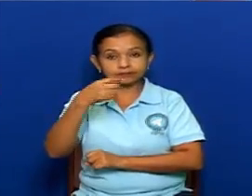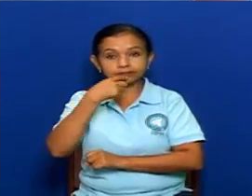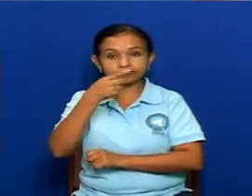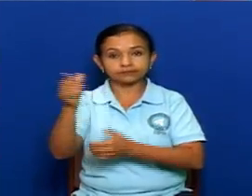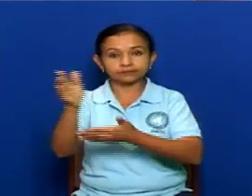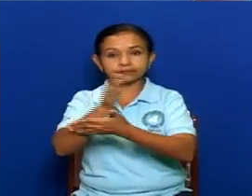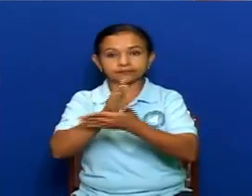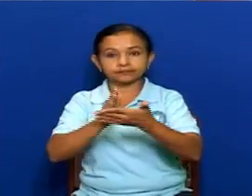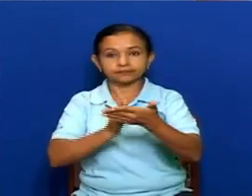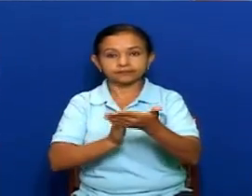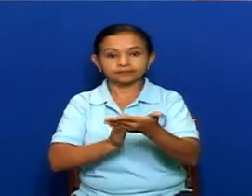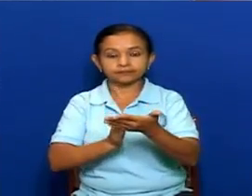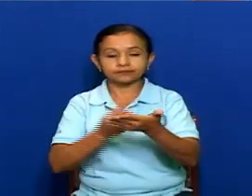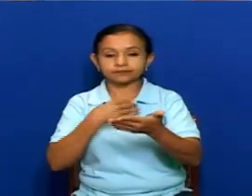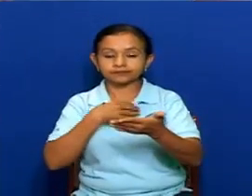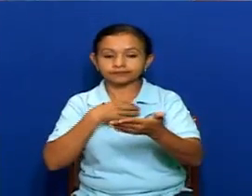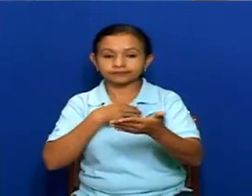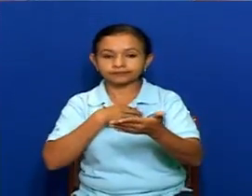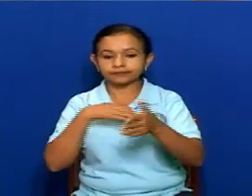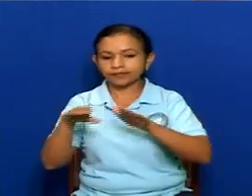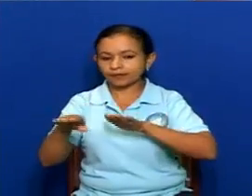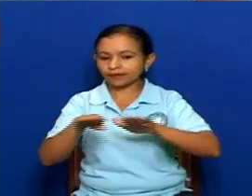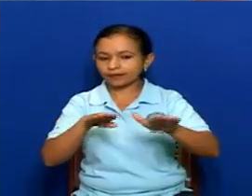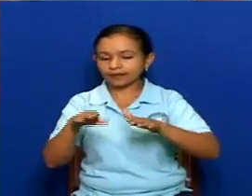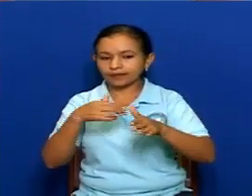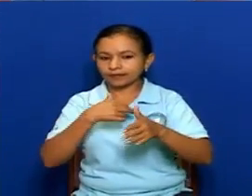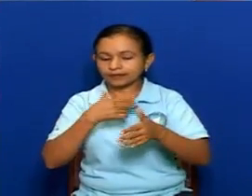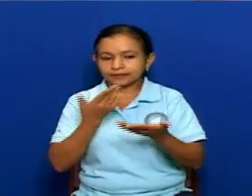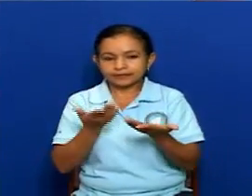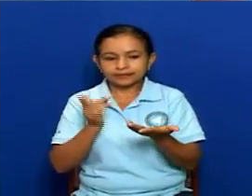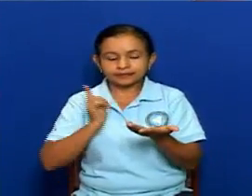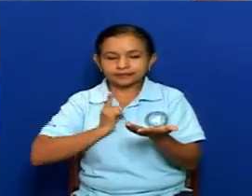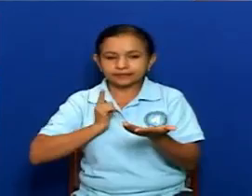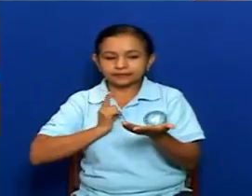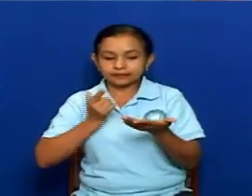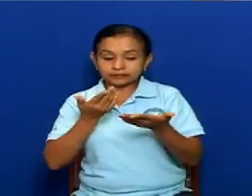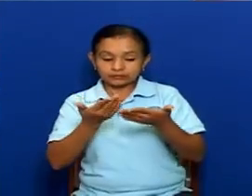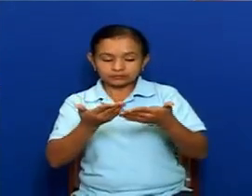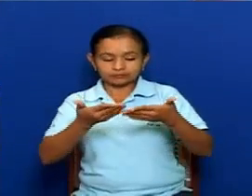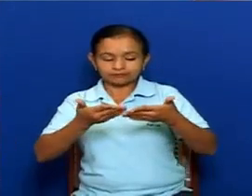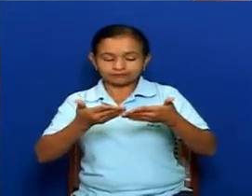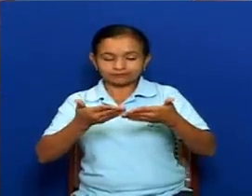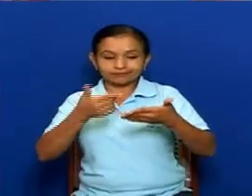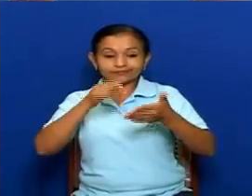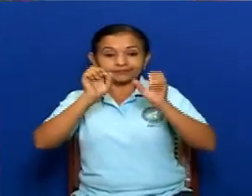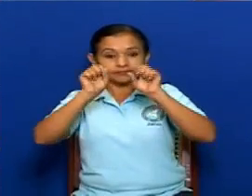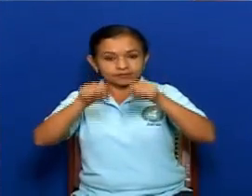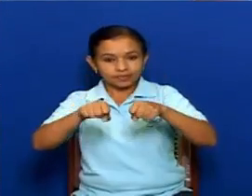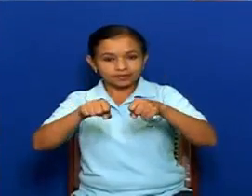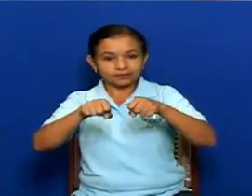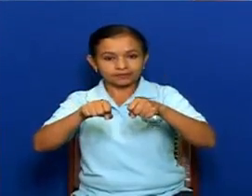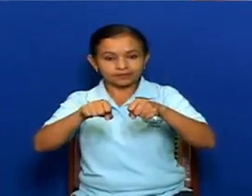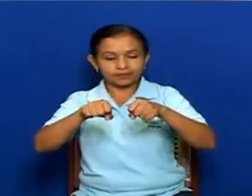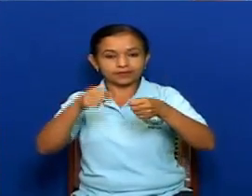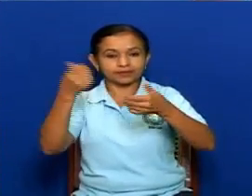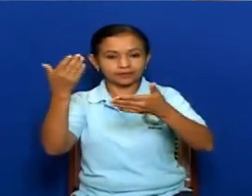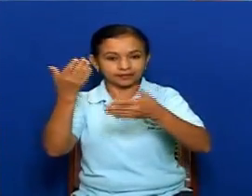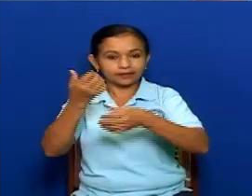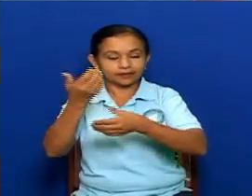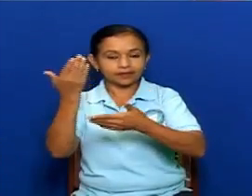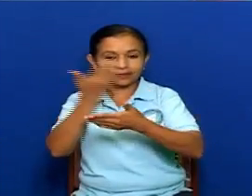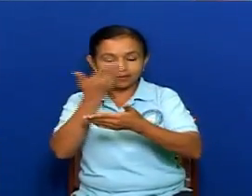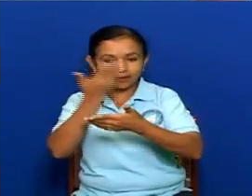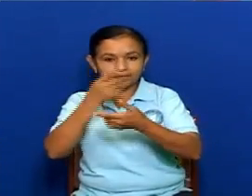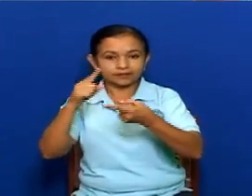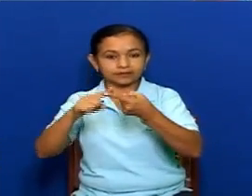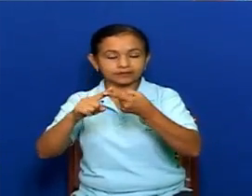algunos de ellos, por los perfiles de los puestos, no cumplían el requisito adecuado para poder ingresar a la carrera